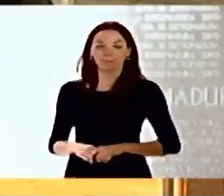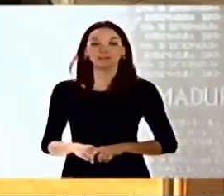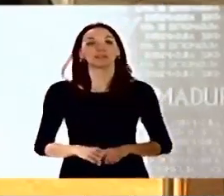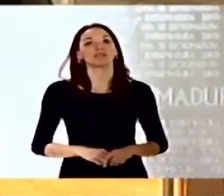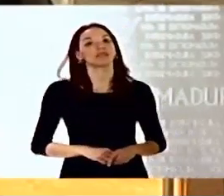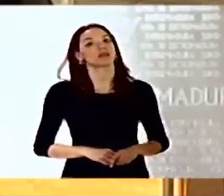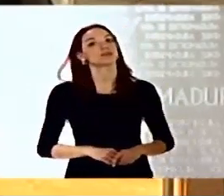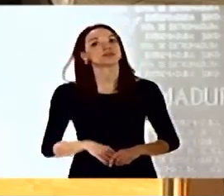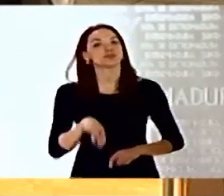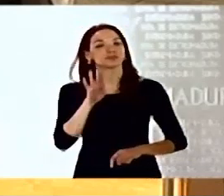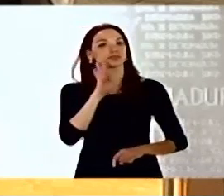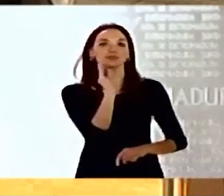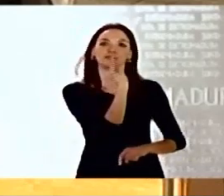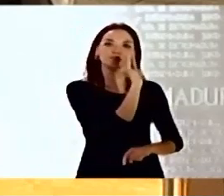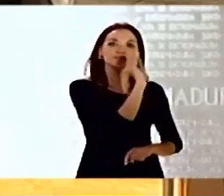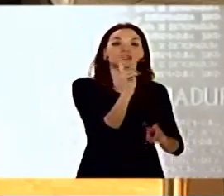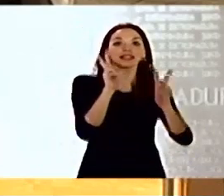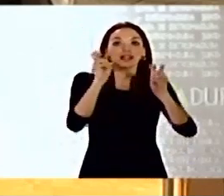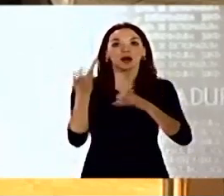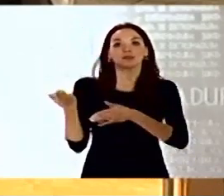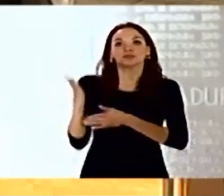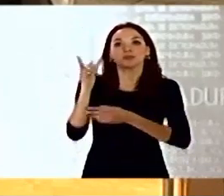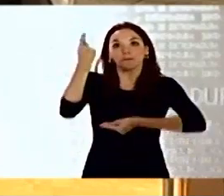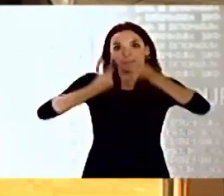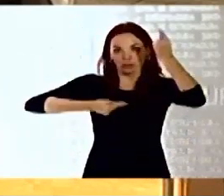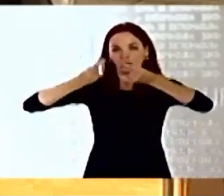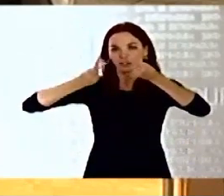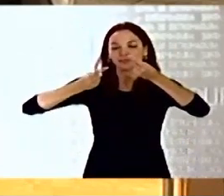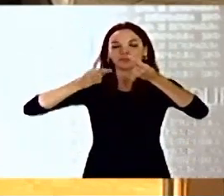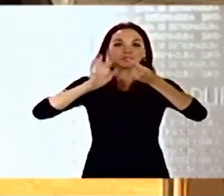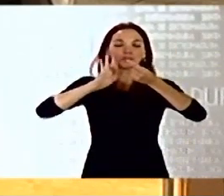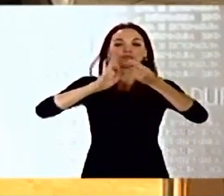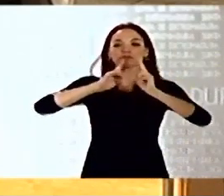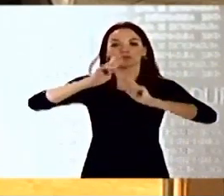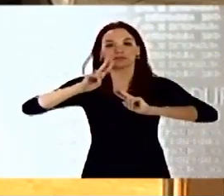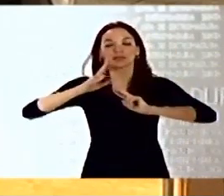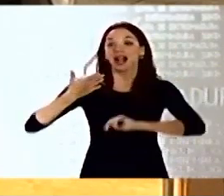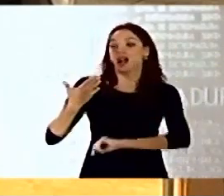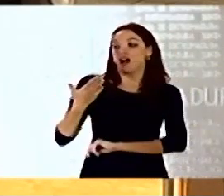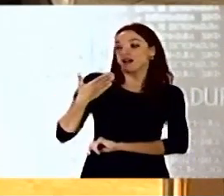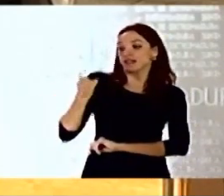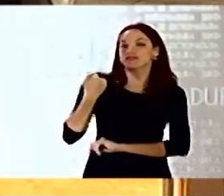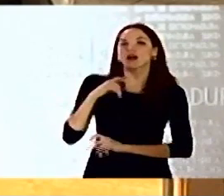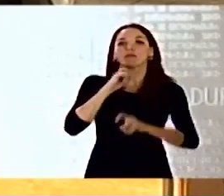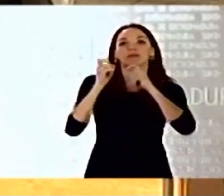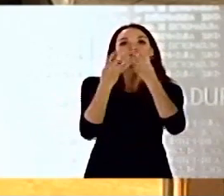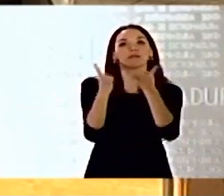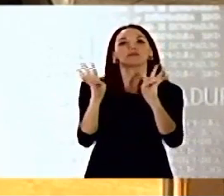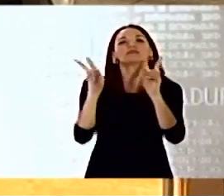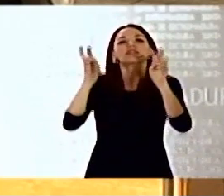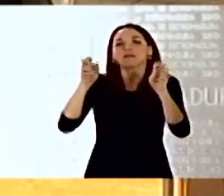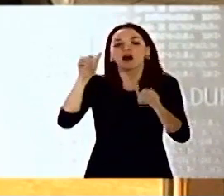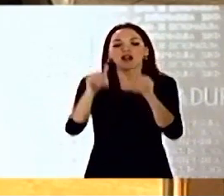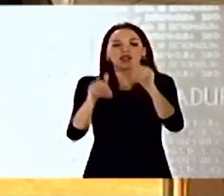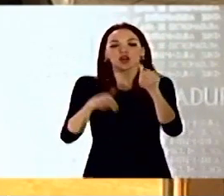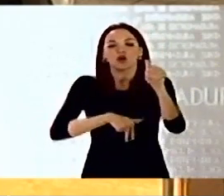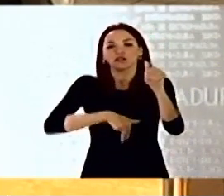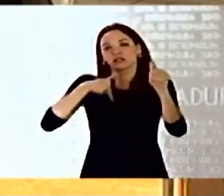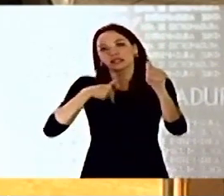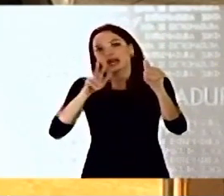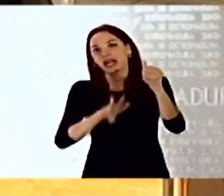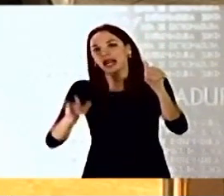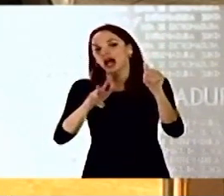Sí, respecto de la cuestión presupuestaria, ya el presidente avanzó ayer en la rueda de prensa que hizo para valorar los resultados de las elecciones generales en